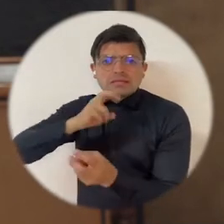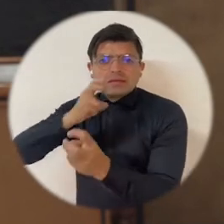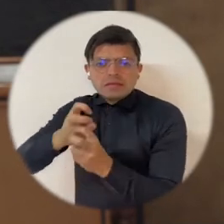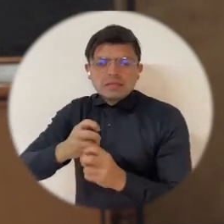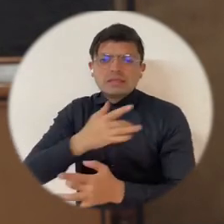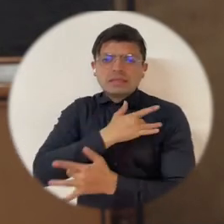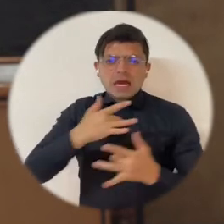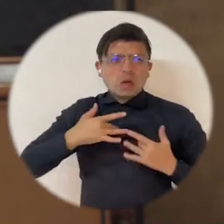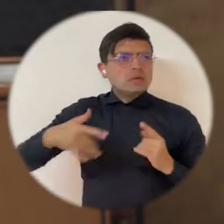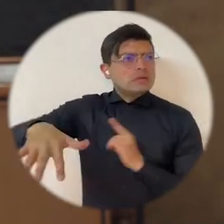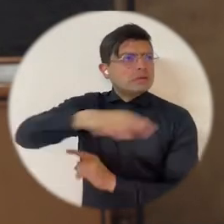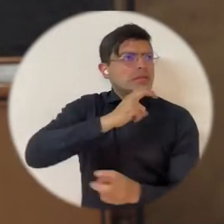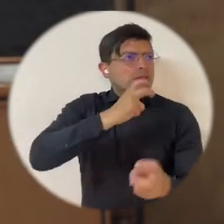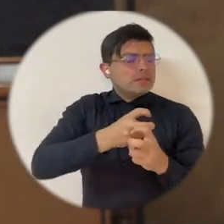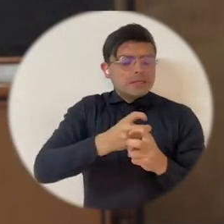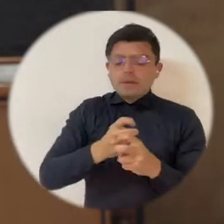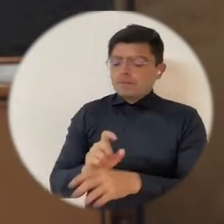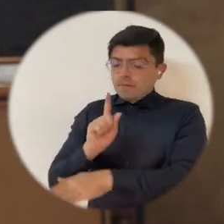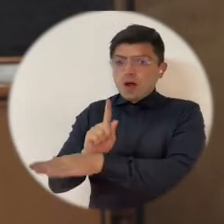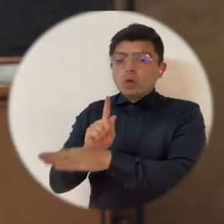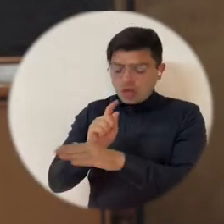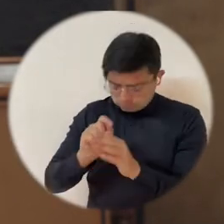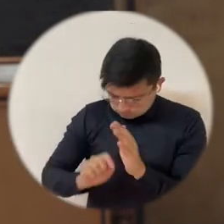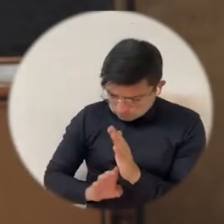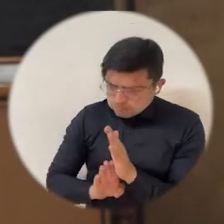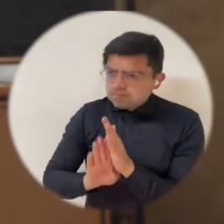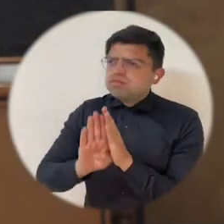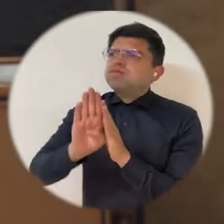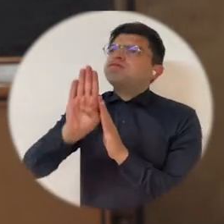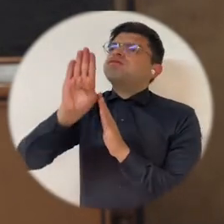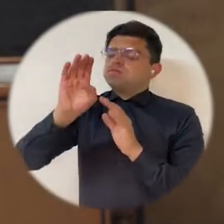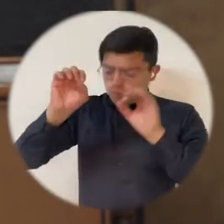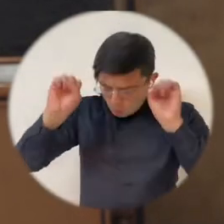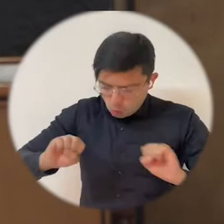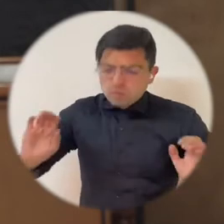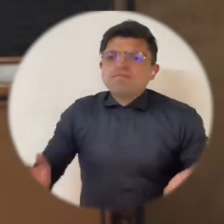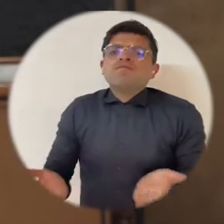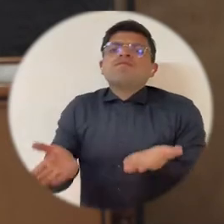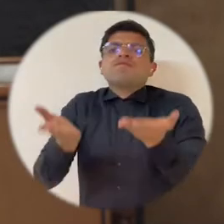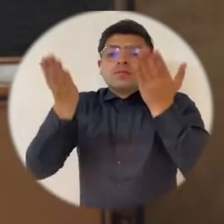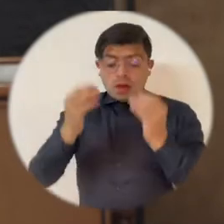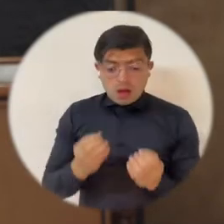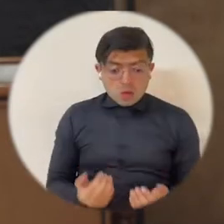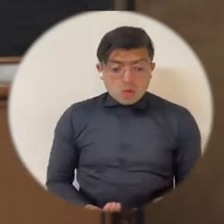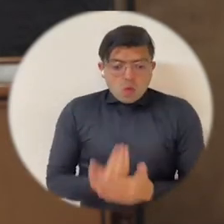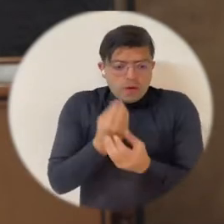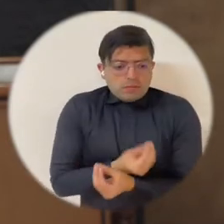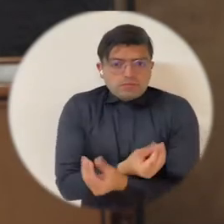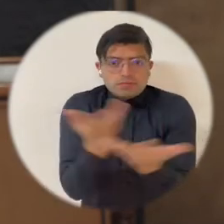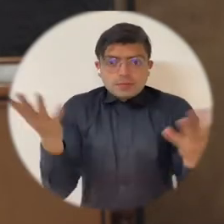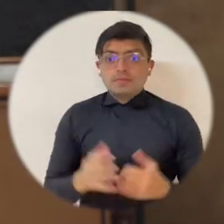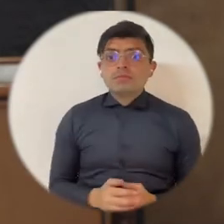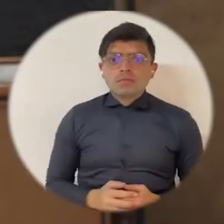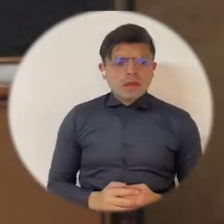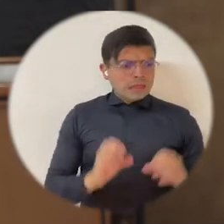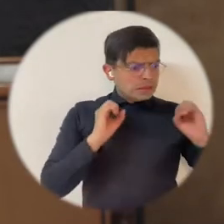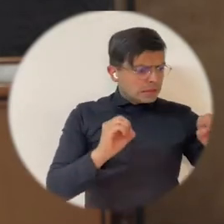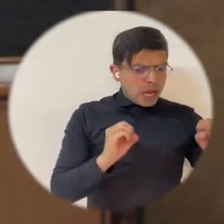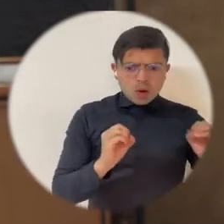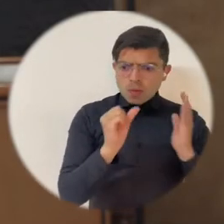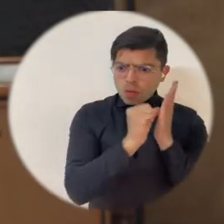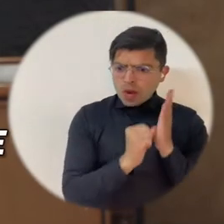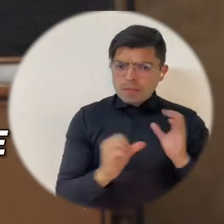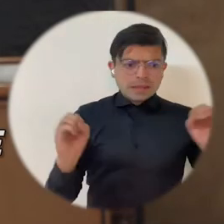crisis ambiental y sanitaria, la facultad pudo crecer, pudo renovar su oferta, pasar de